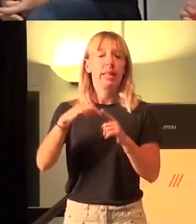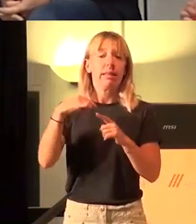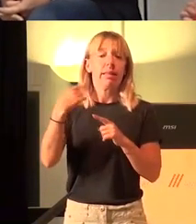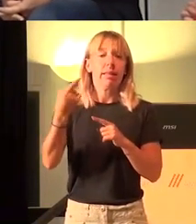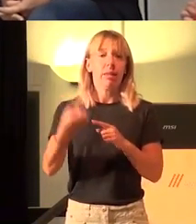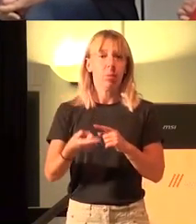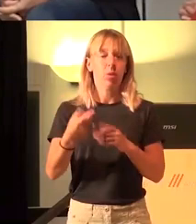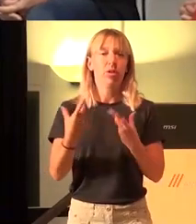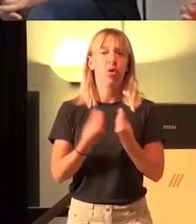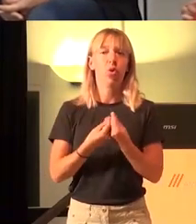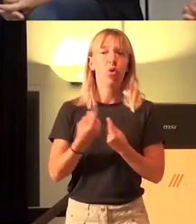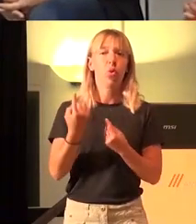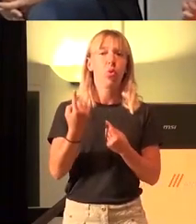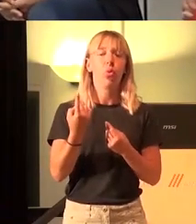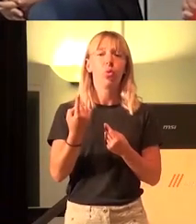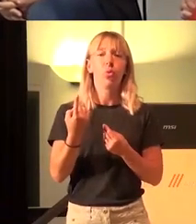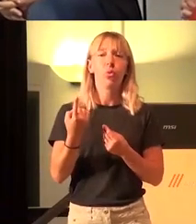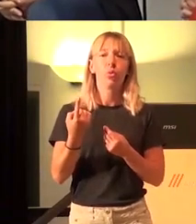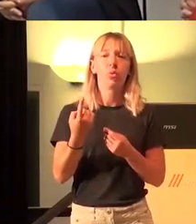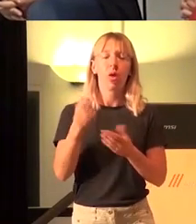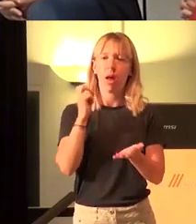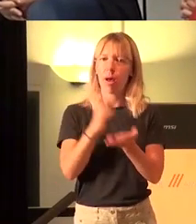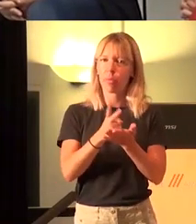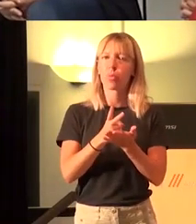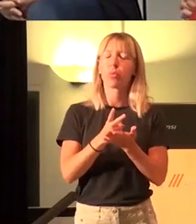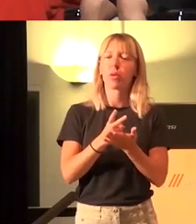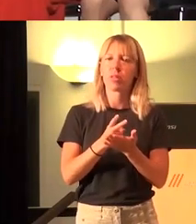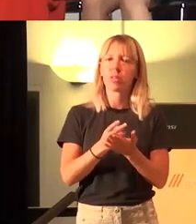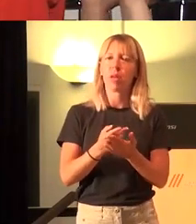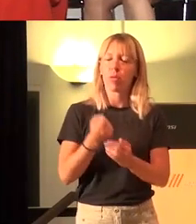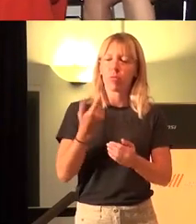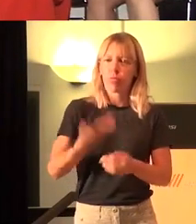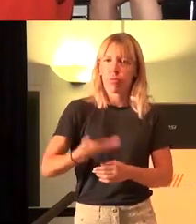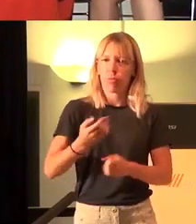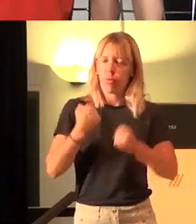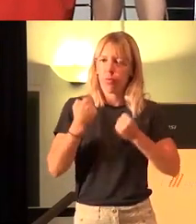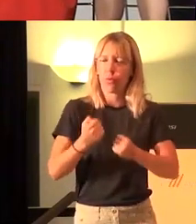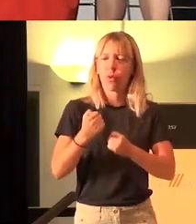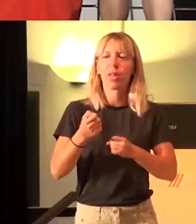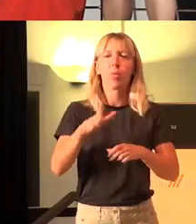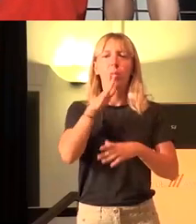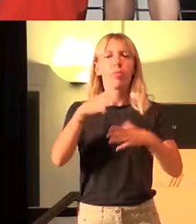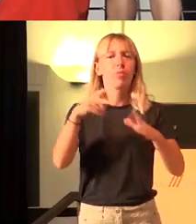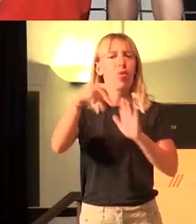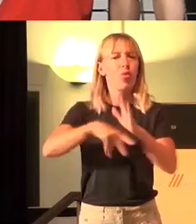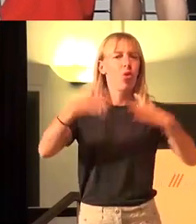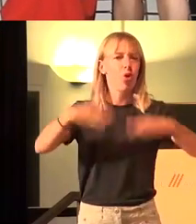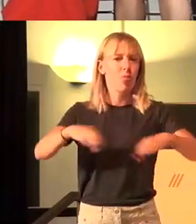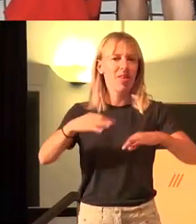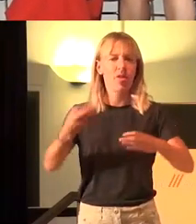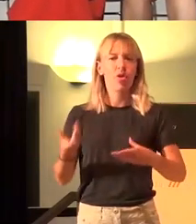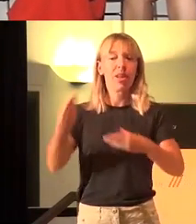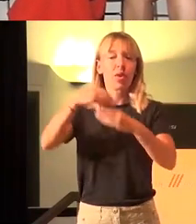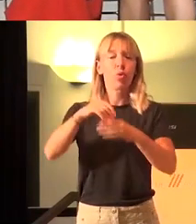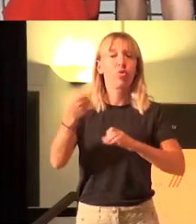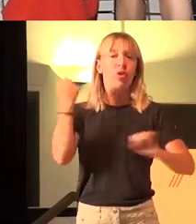Después con una apuesta muy, muy rotunda por la normalización y por la inclusión